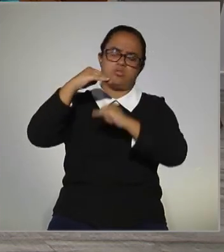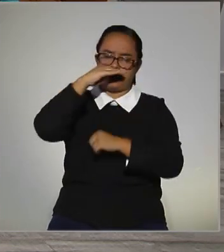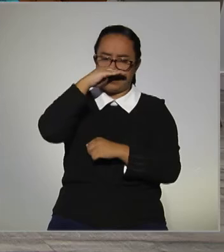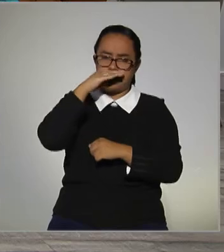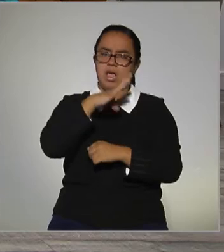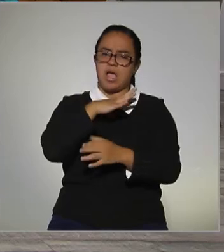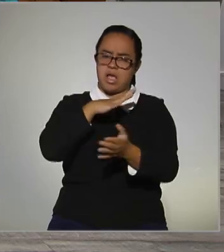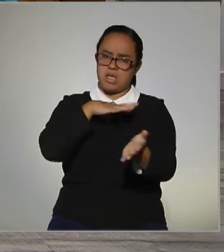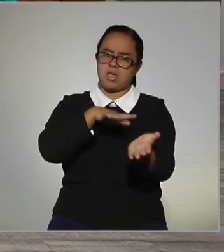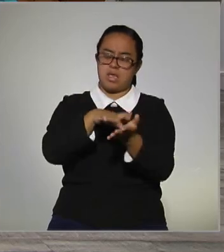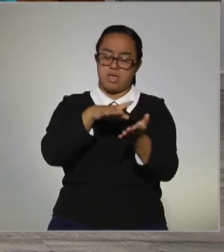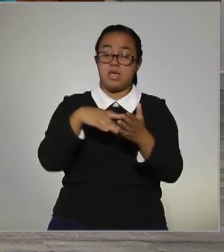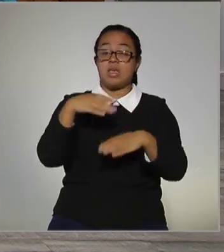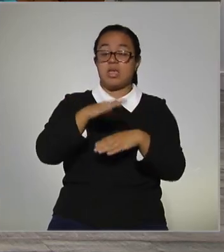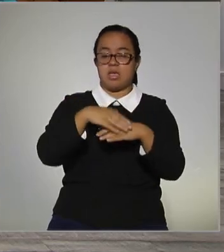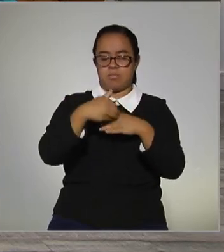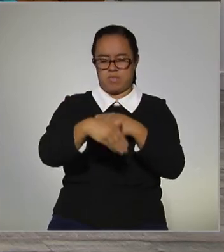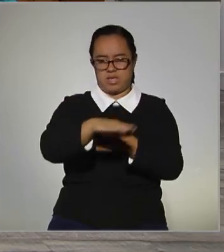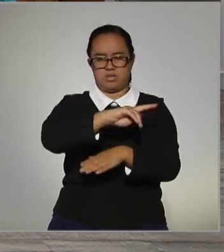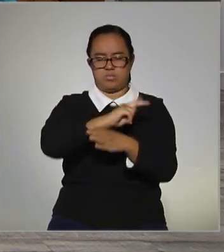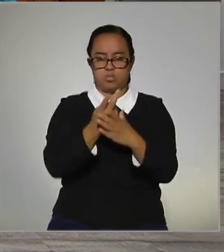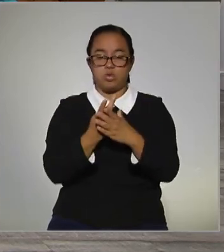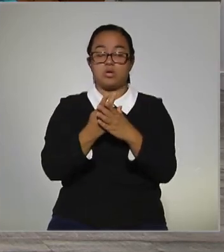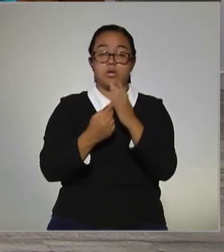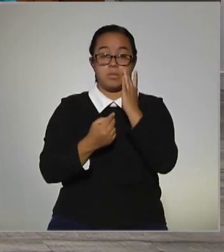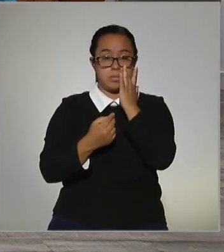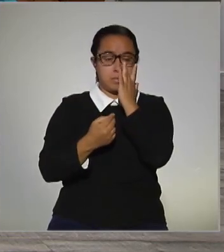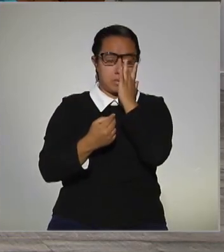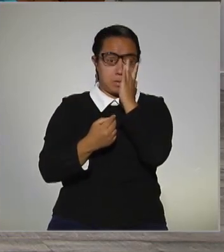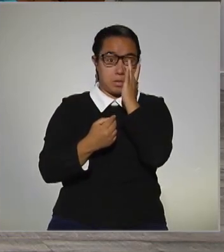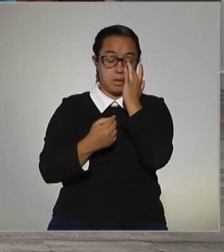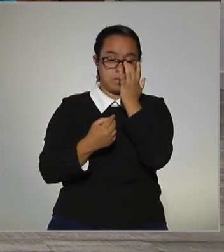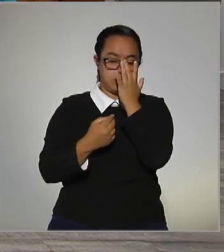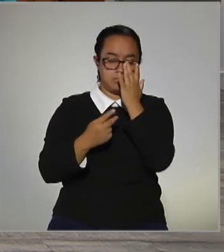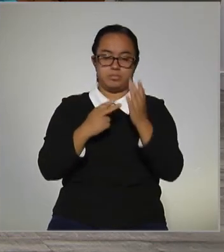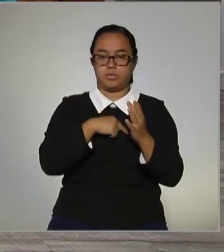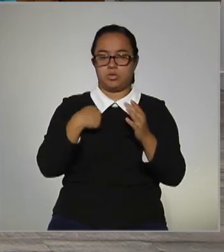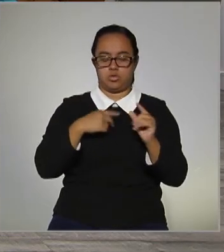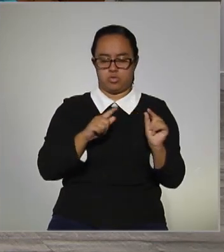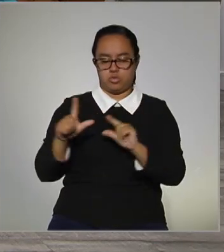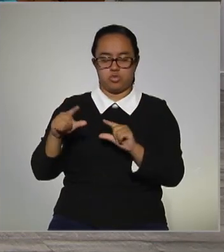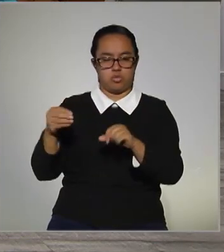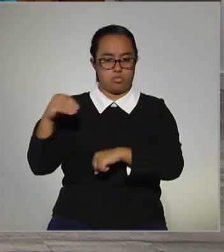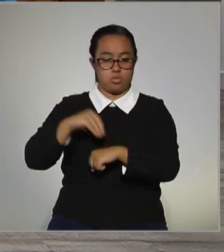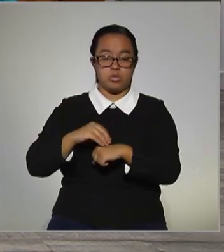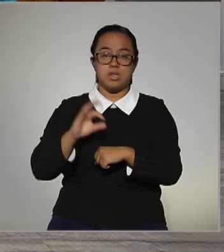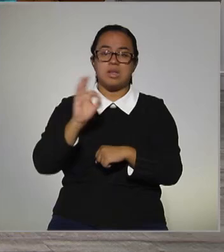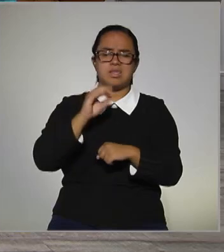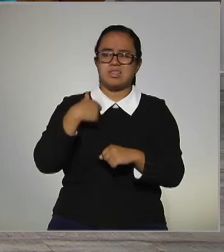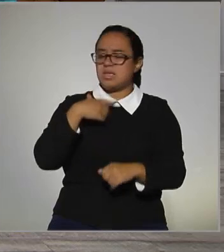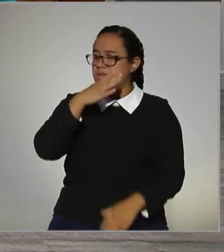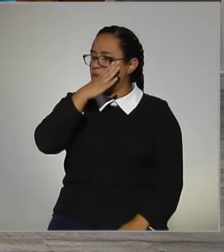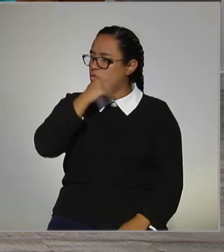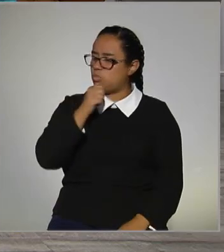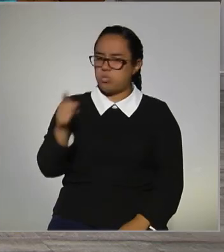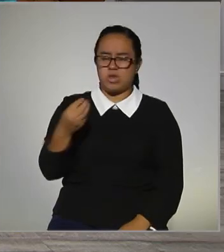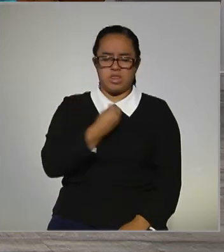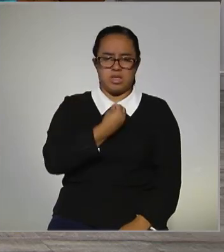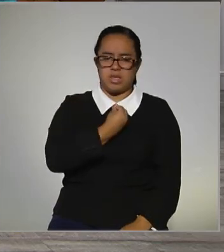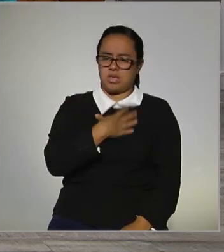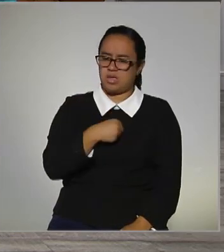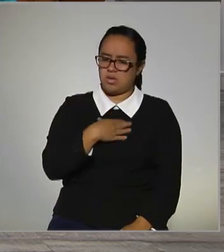de apoyo y a lo largo del programa las vamos a ir poniendo para que si tienen dudas y dicen yo ya no puedo con este caso de mi